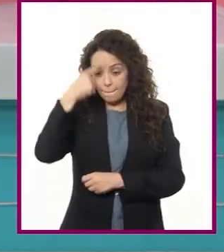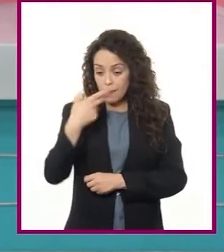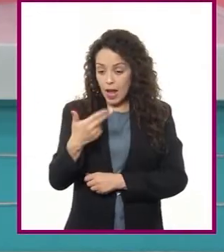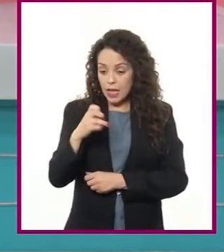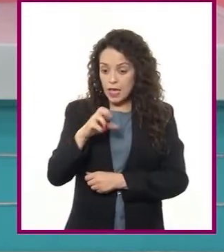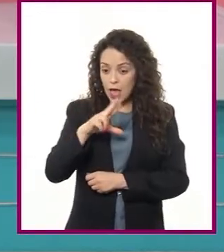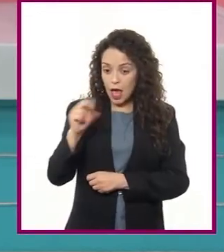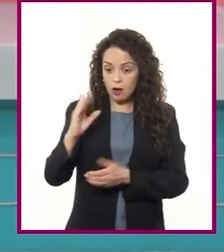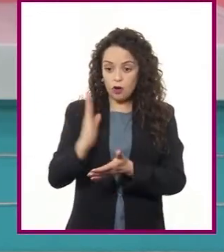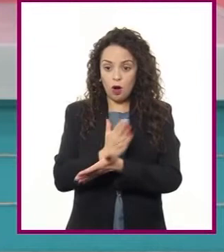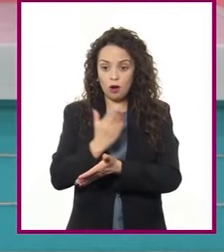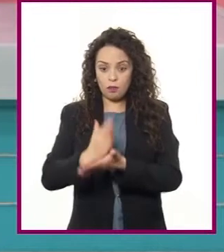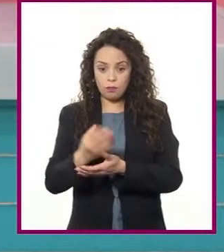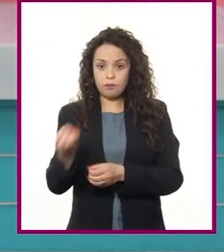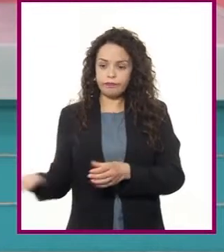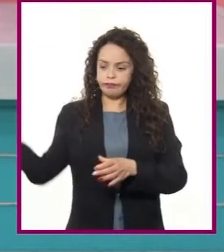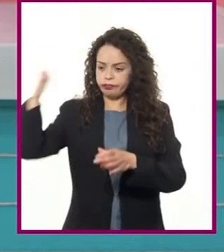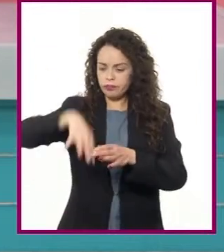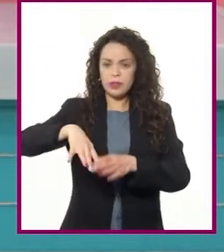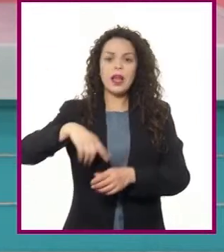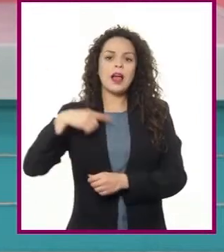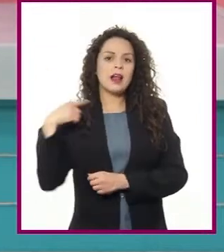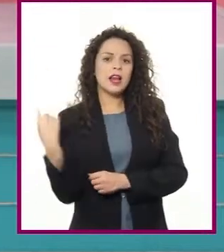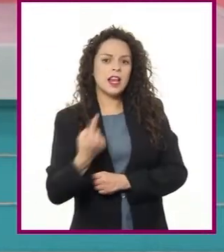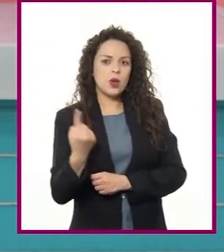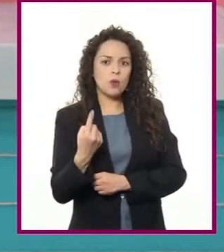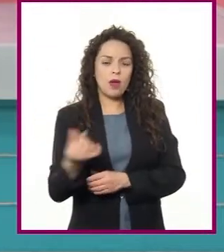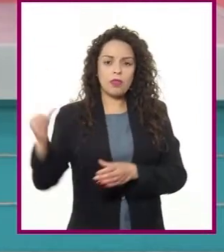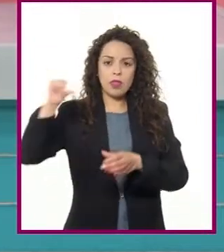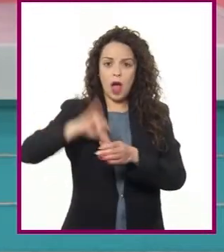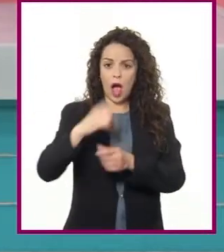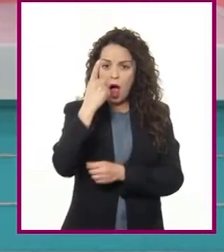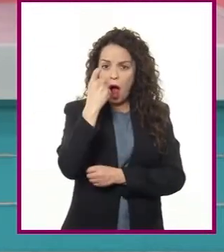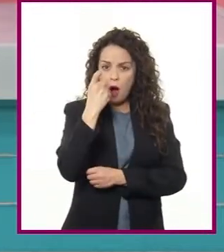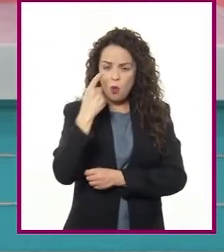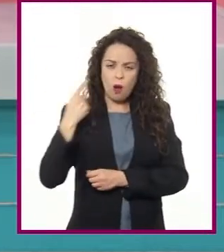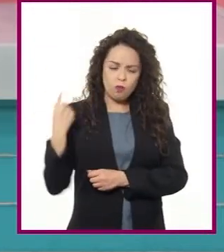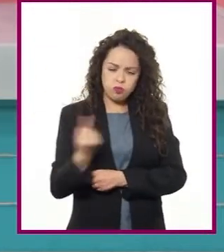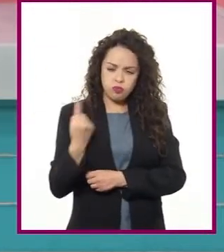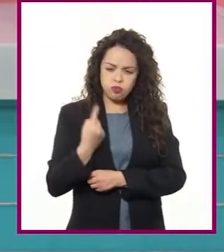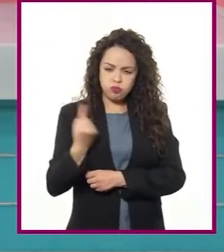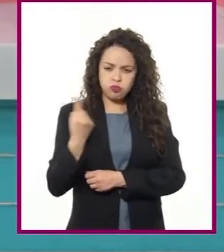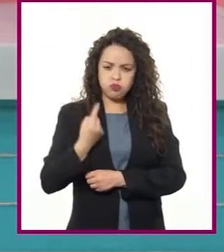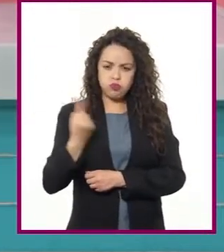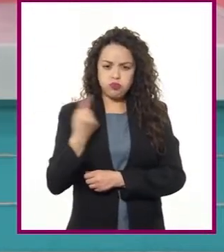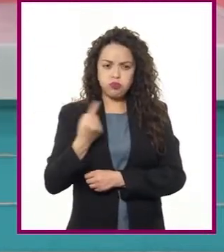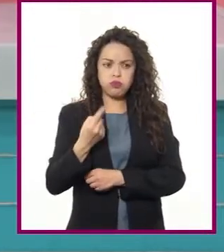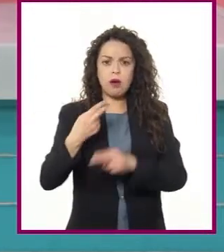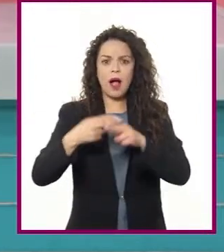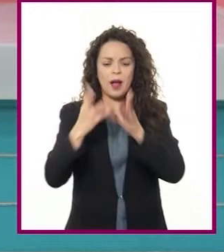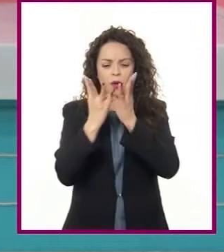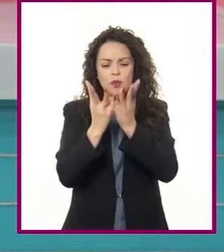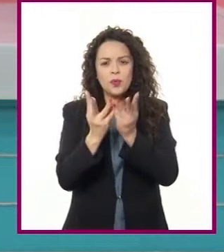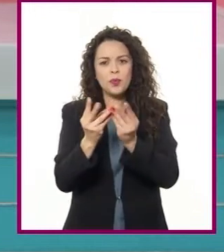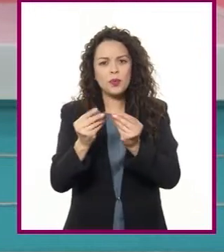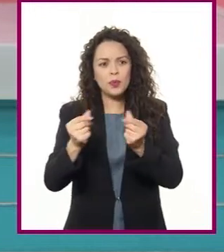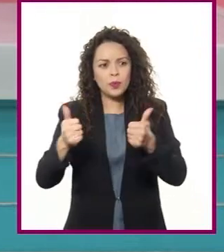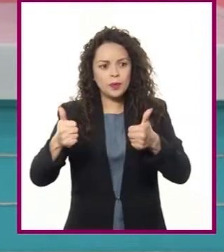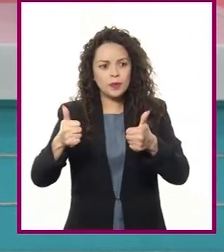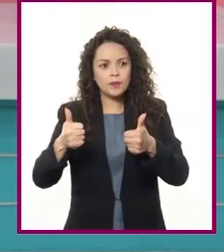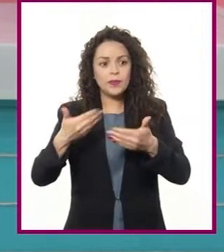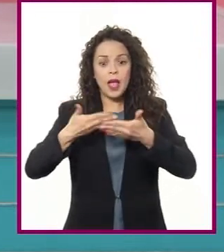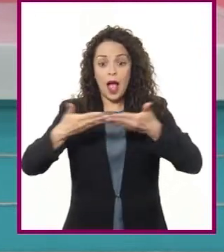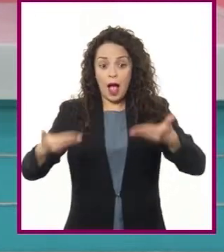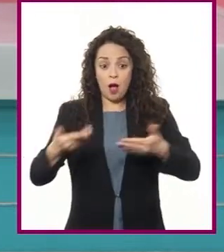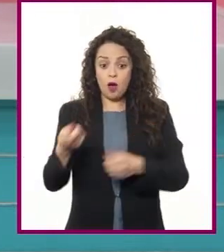el cereal en una licuadora, agreguemos agua y molemos todo hasta hacerlo puré. Ahora vertimos la parte en este